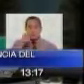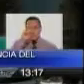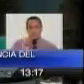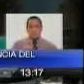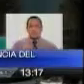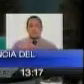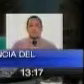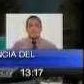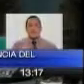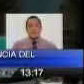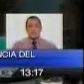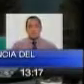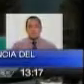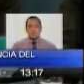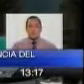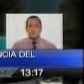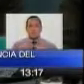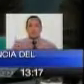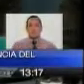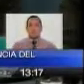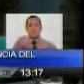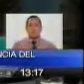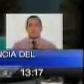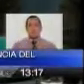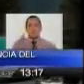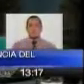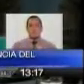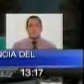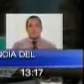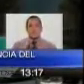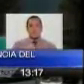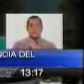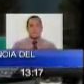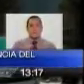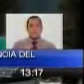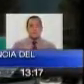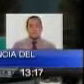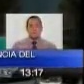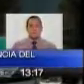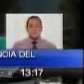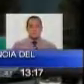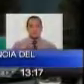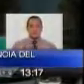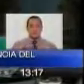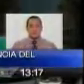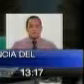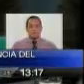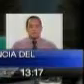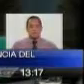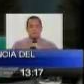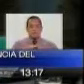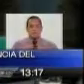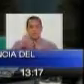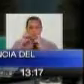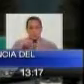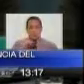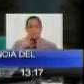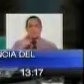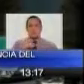la Corte Interamericana. No tenía el propósito, porque nuestra ejecutoria democrática así lo